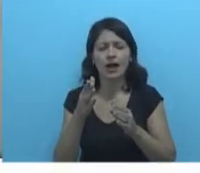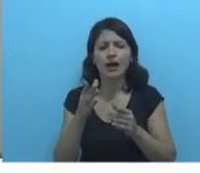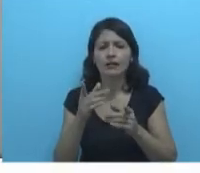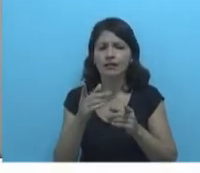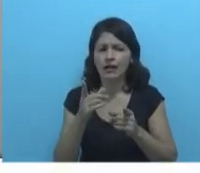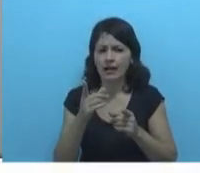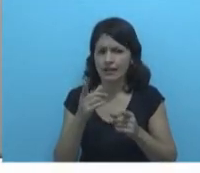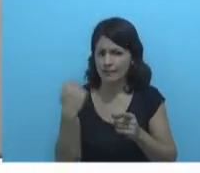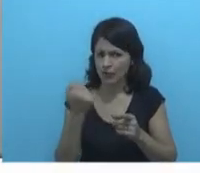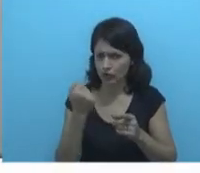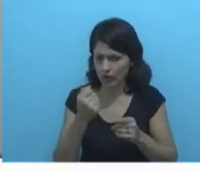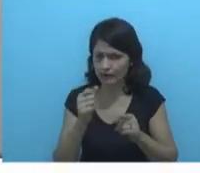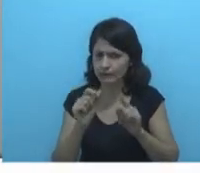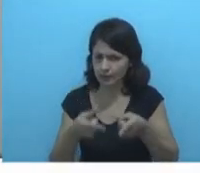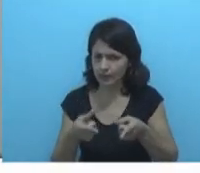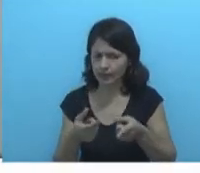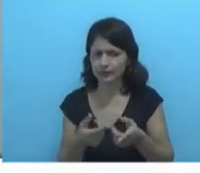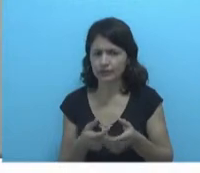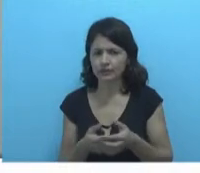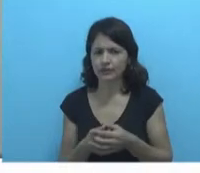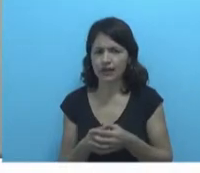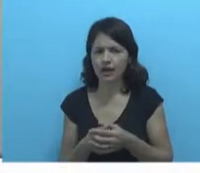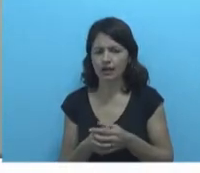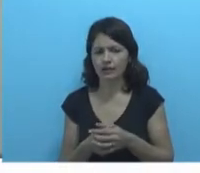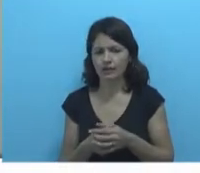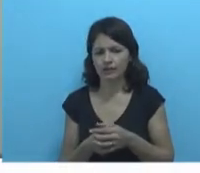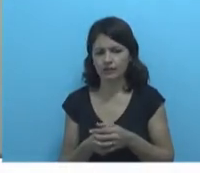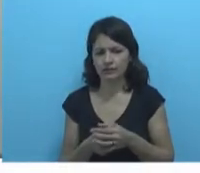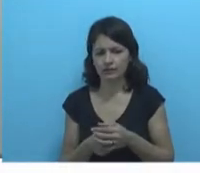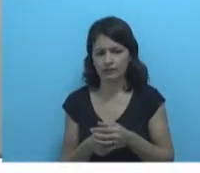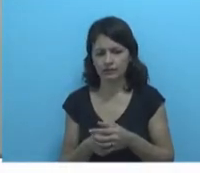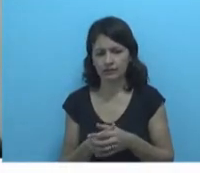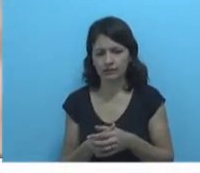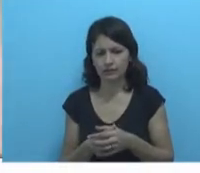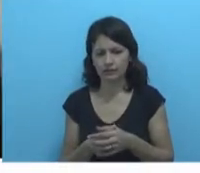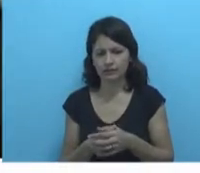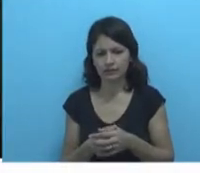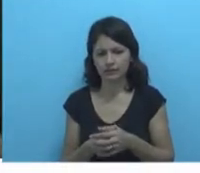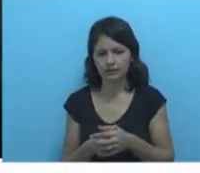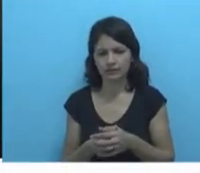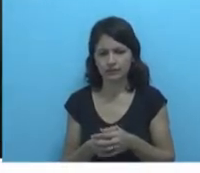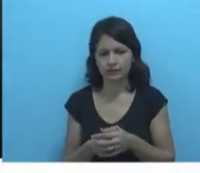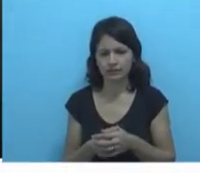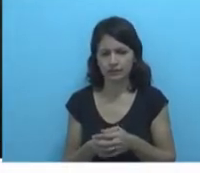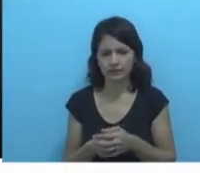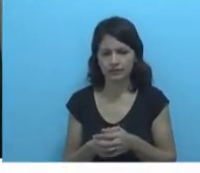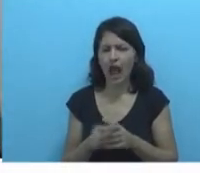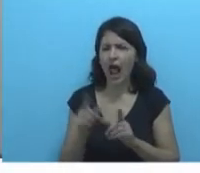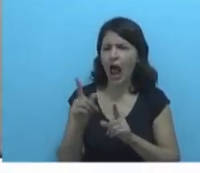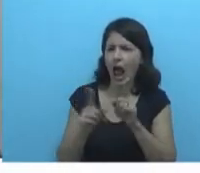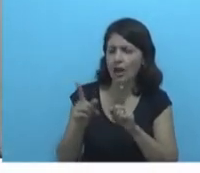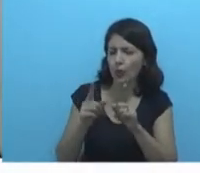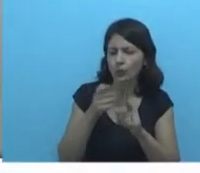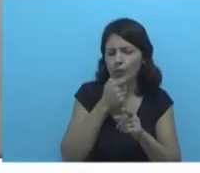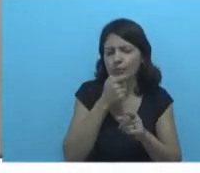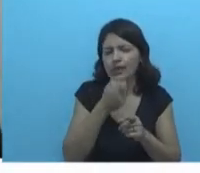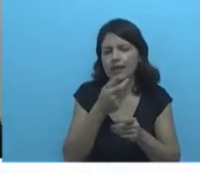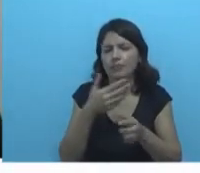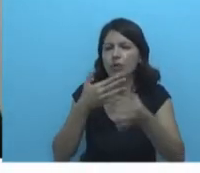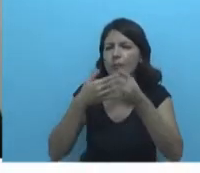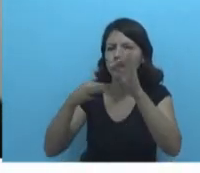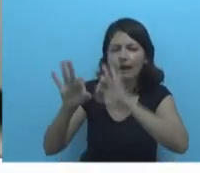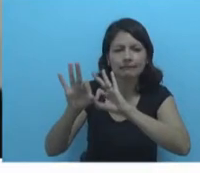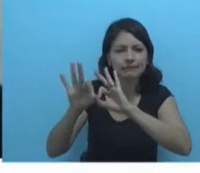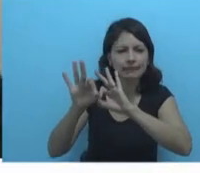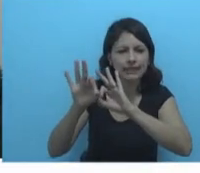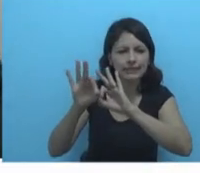sucediendo que existen subfacturaciones. Nosotros tenemos que portar, no para que algunos vivos,